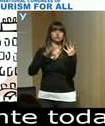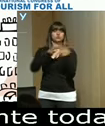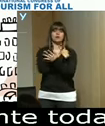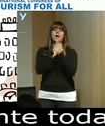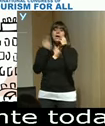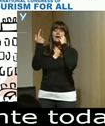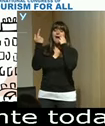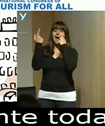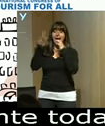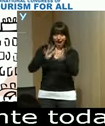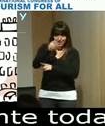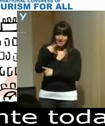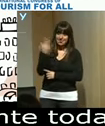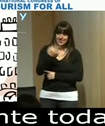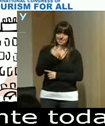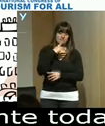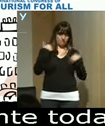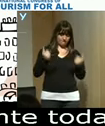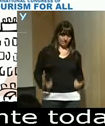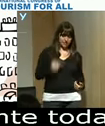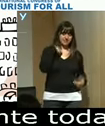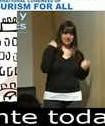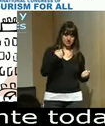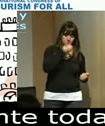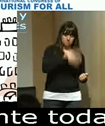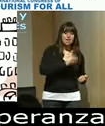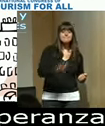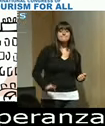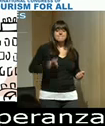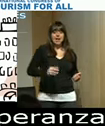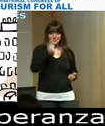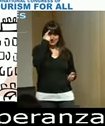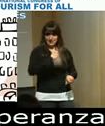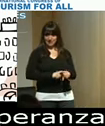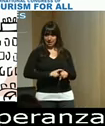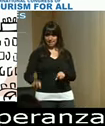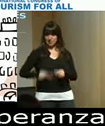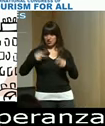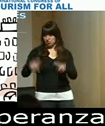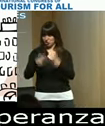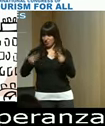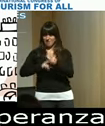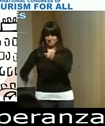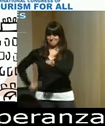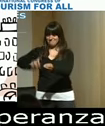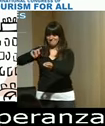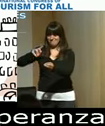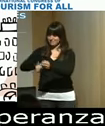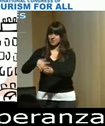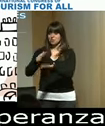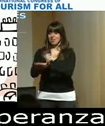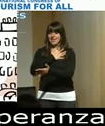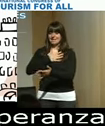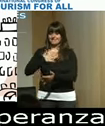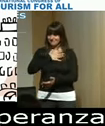importante permanecer activos social y mentalmente, participando en actividades recreativas de carácter voluntario o remuneradas, actividades